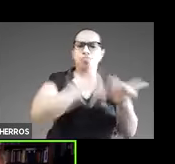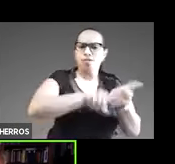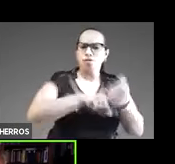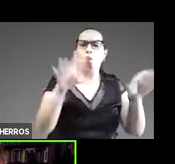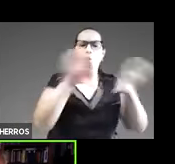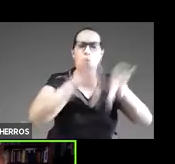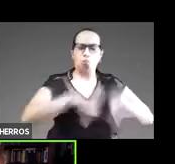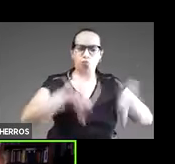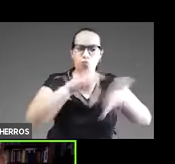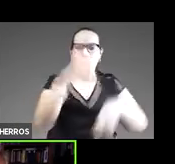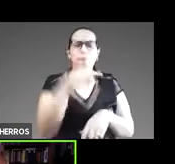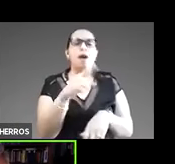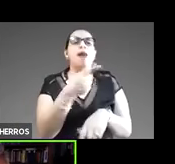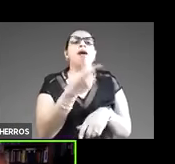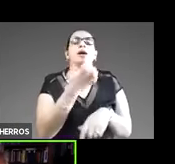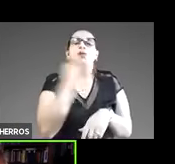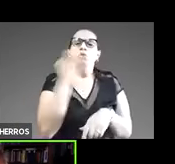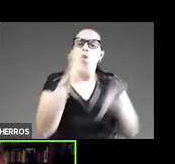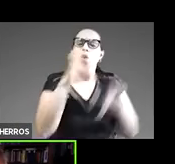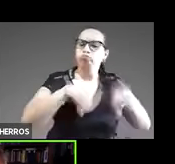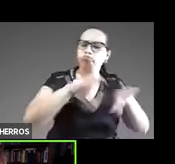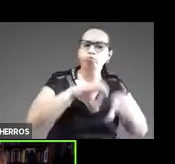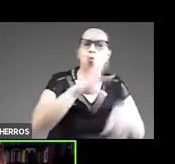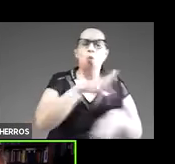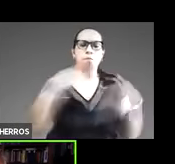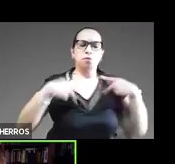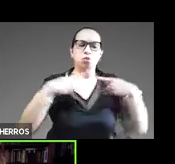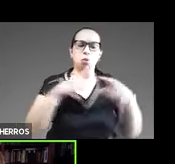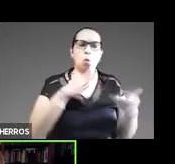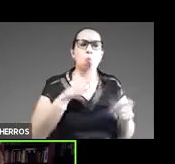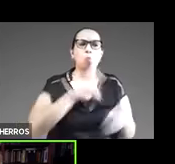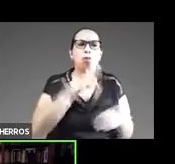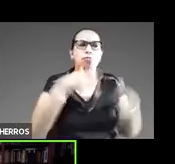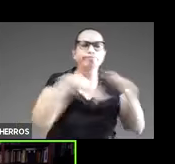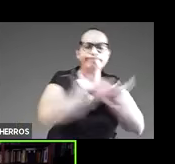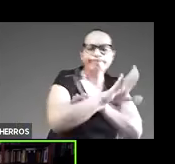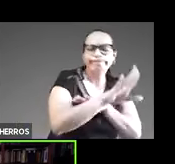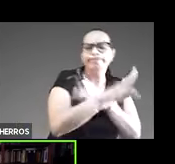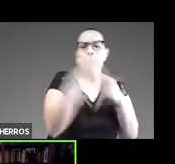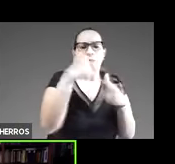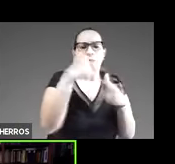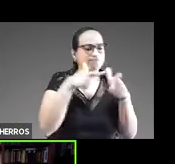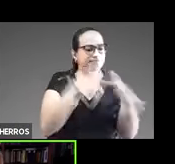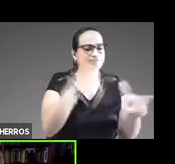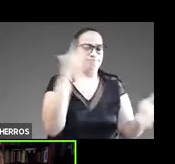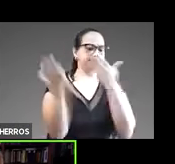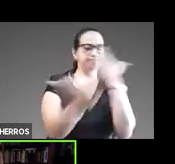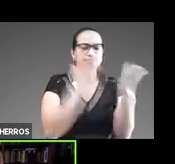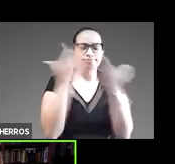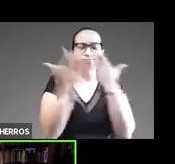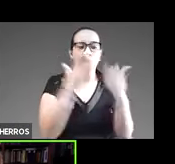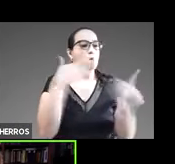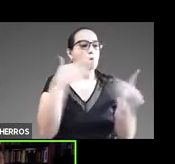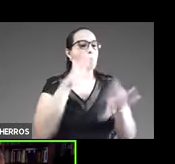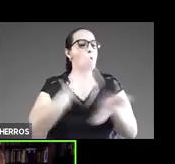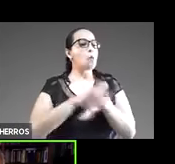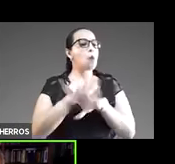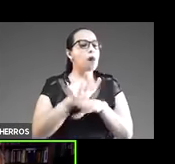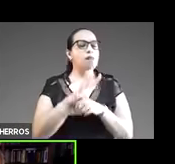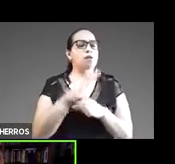una ciberescuela, donde las personas pueden continuar sus estudios, en particular los